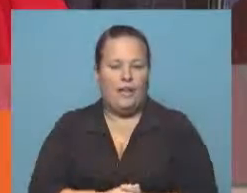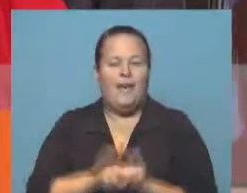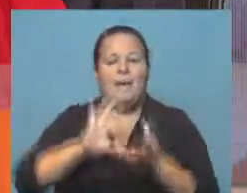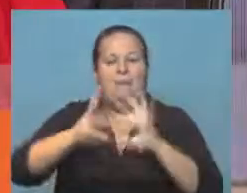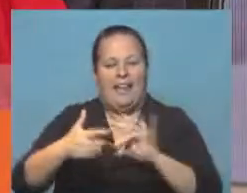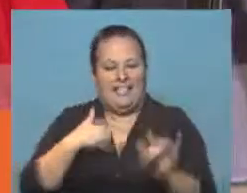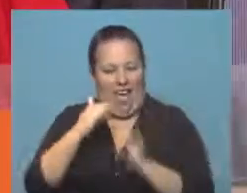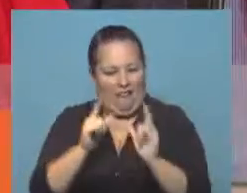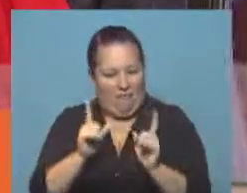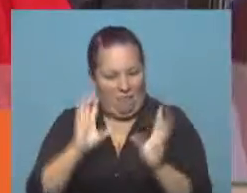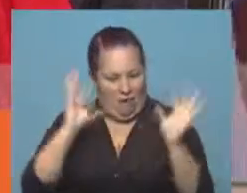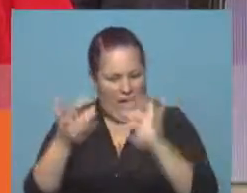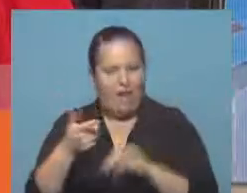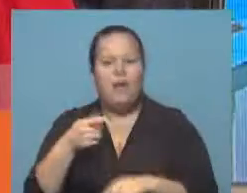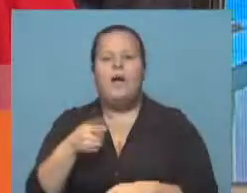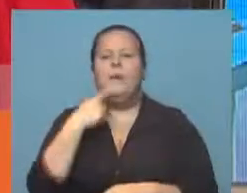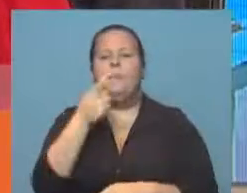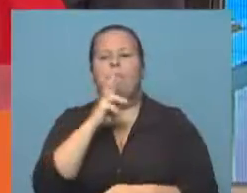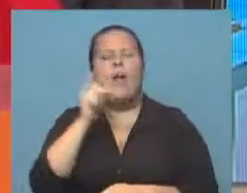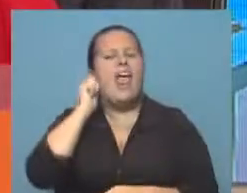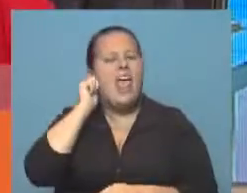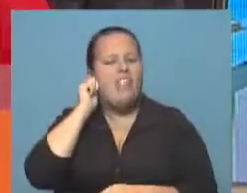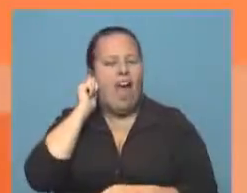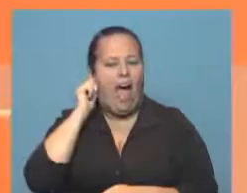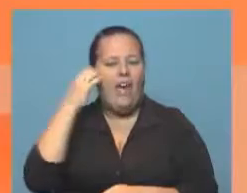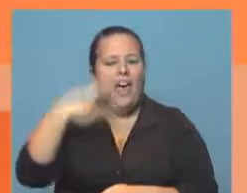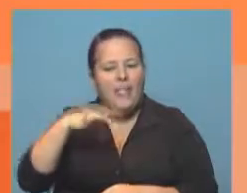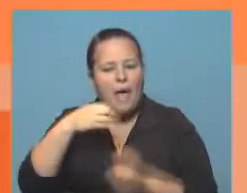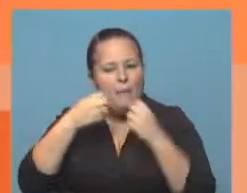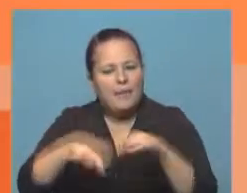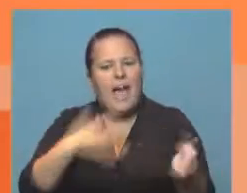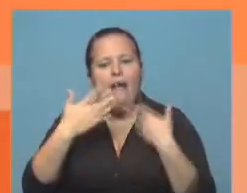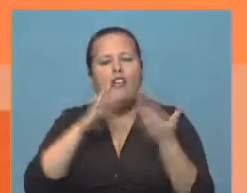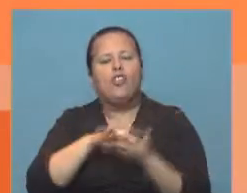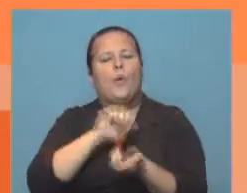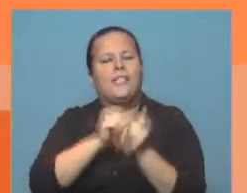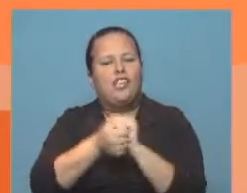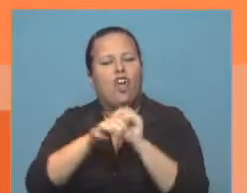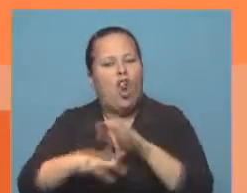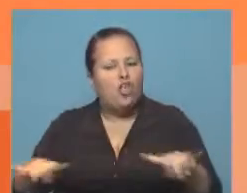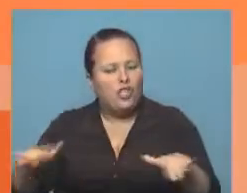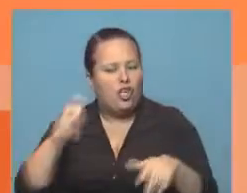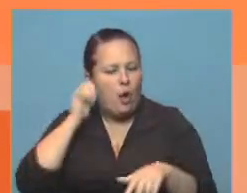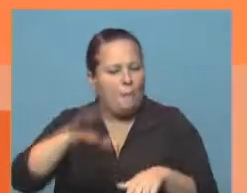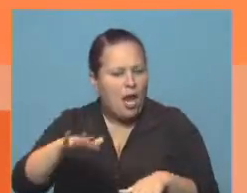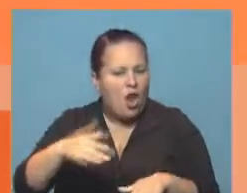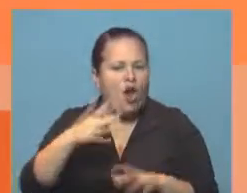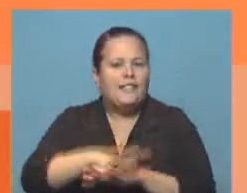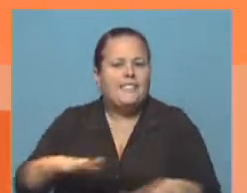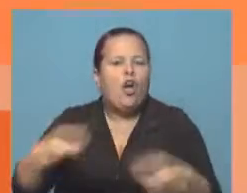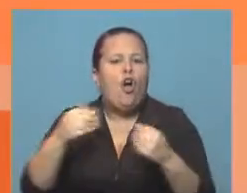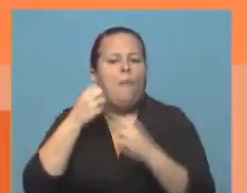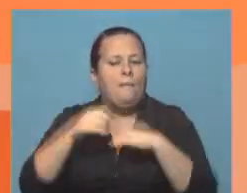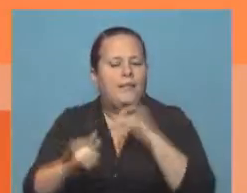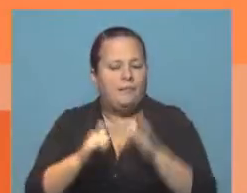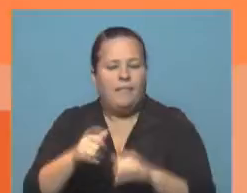metáfora que acabo de mencionar, ¿no? Seguro. Josefina, ¿a qué edad se debe empezar a hablar de sexualidad con los menores, ¿no? Con niños, en